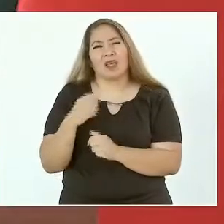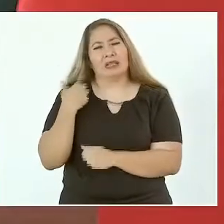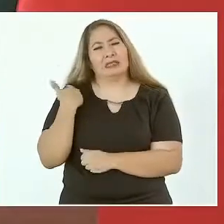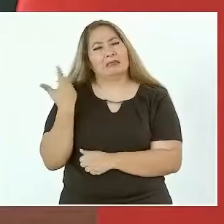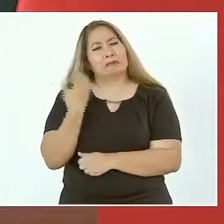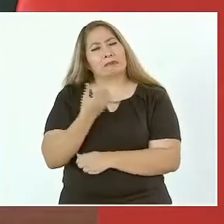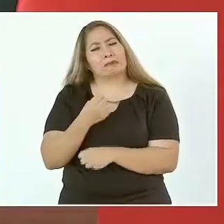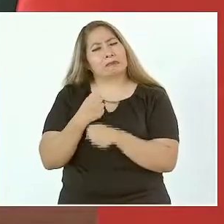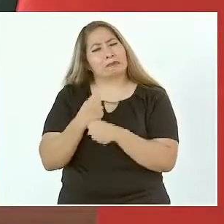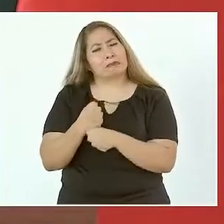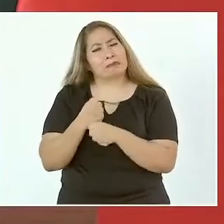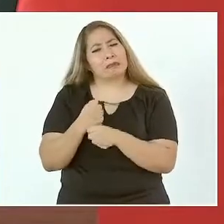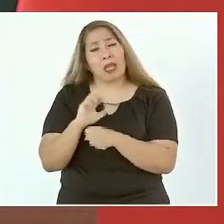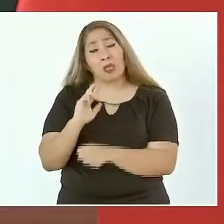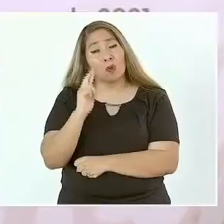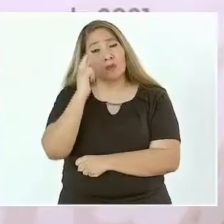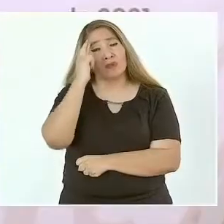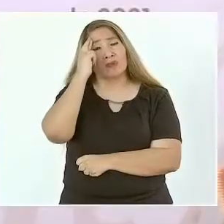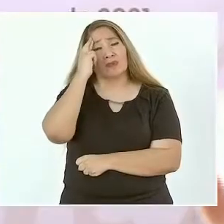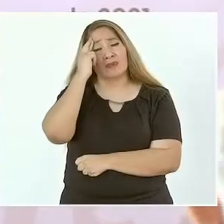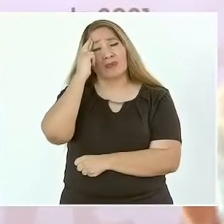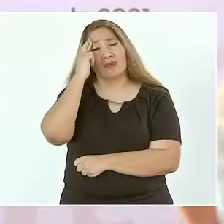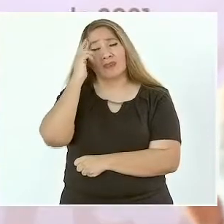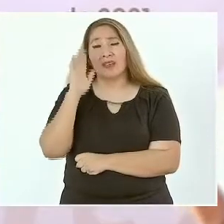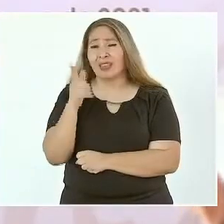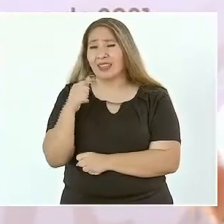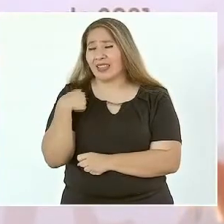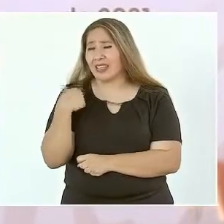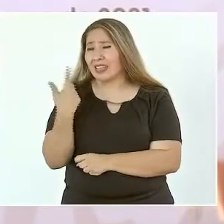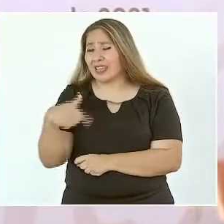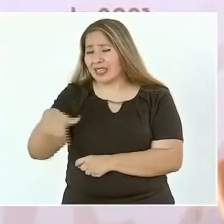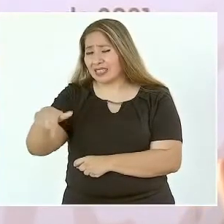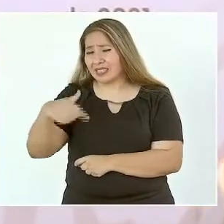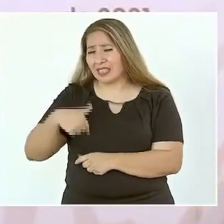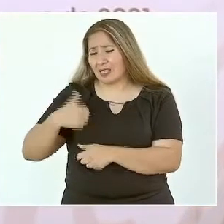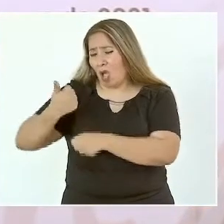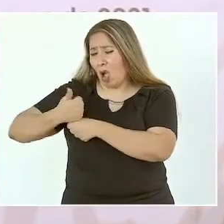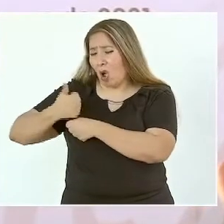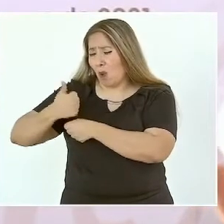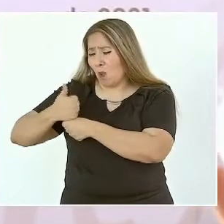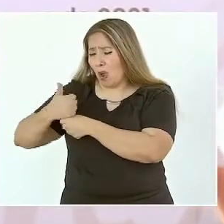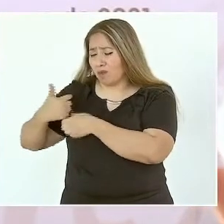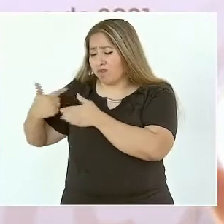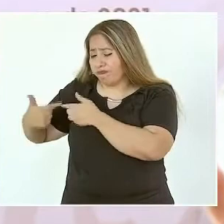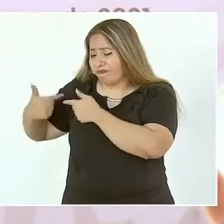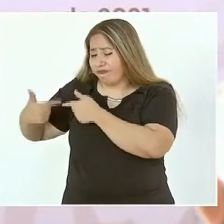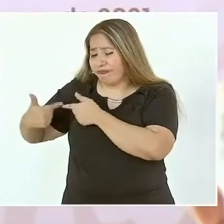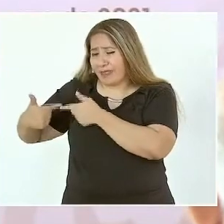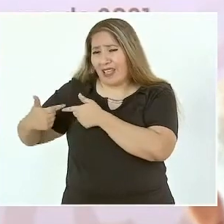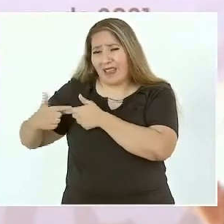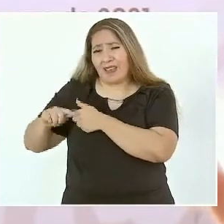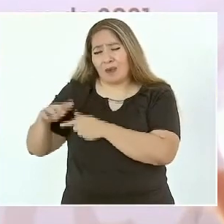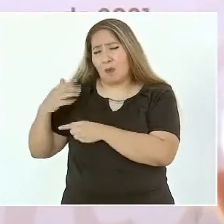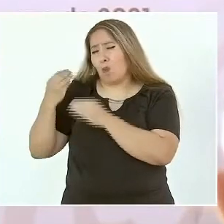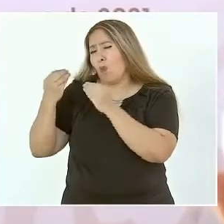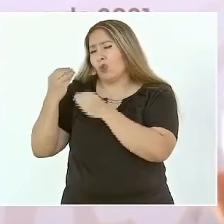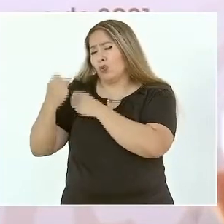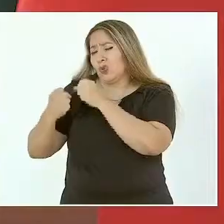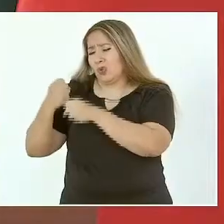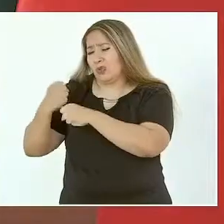de memoria y un recordatorio de la vulnerabilidad y la fragilidad en la que nuestros abuelos y padres se encontraron por